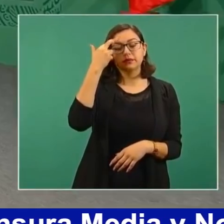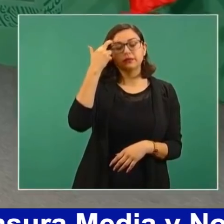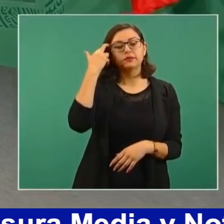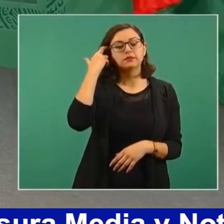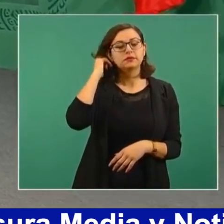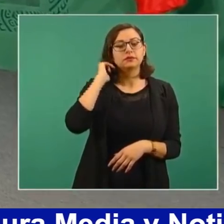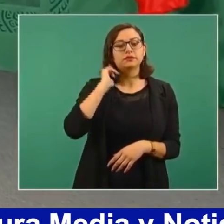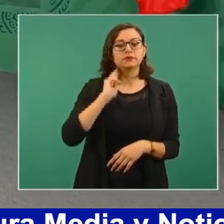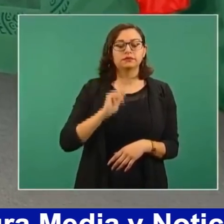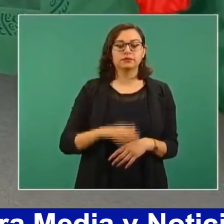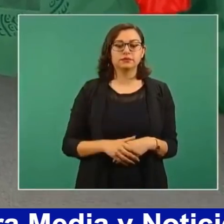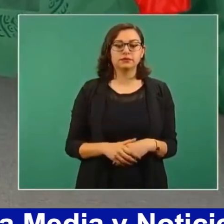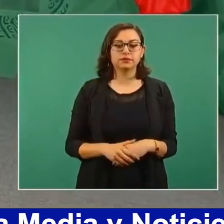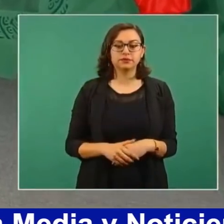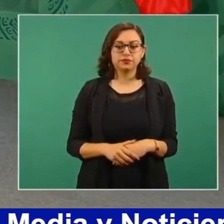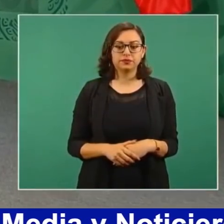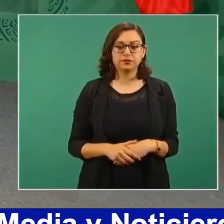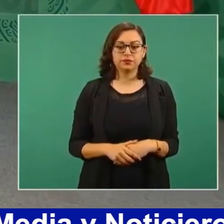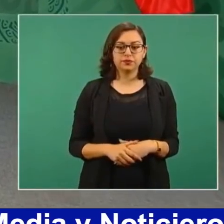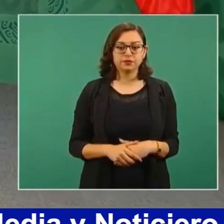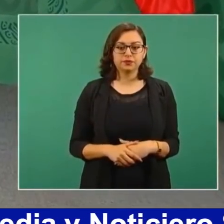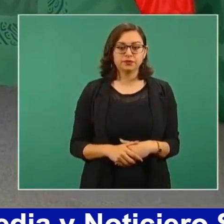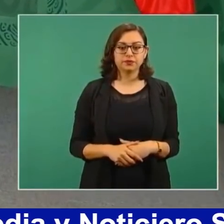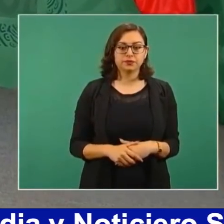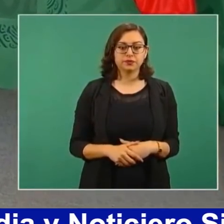la República.